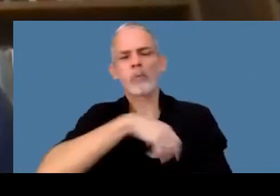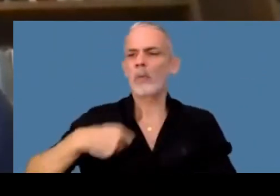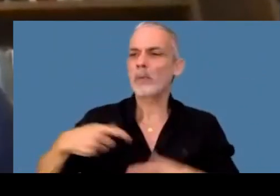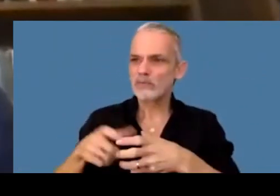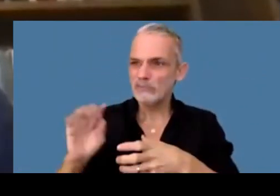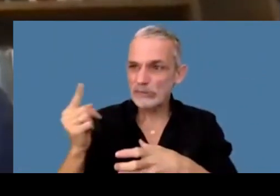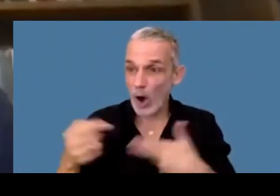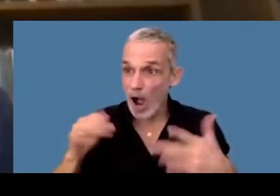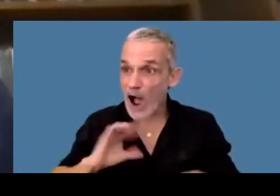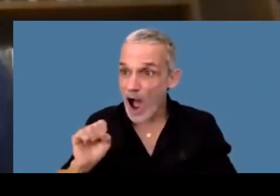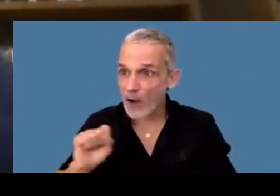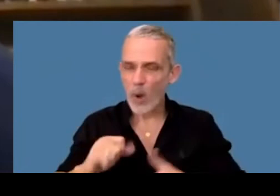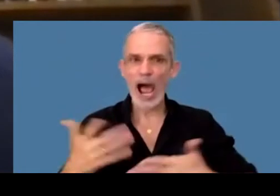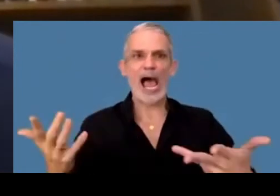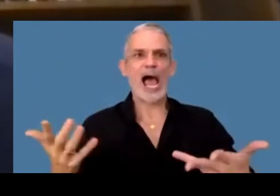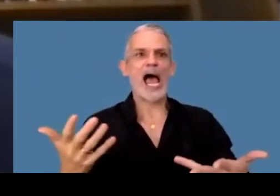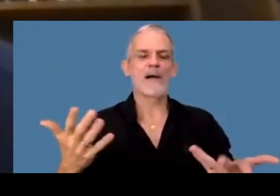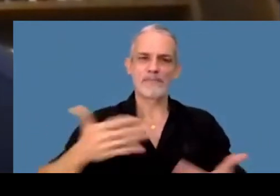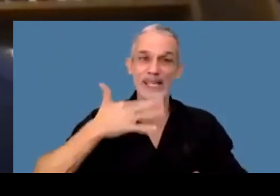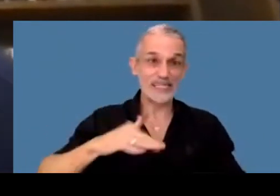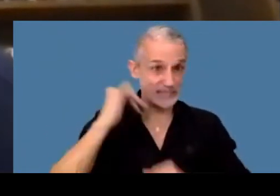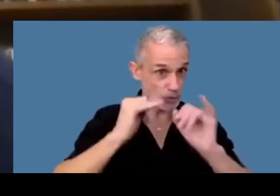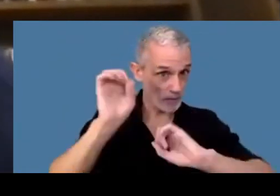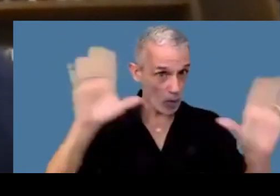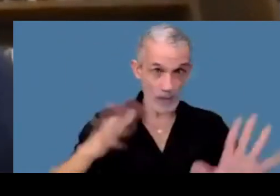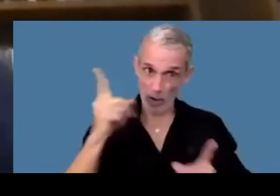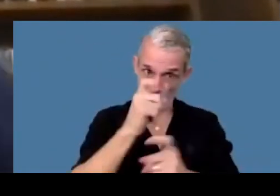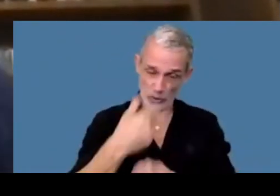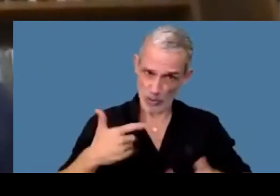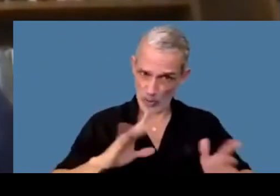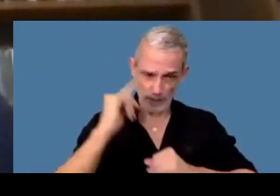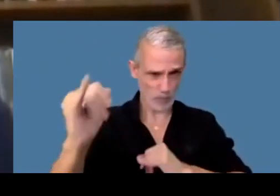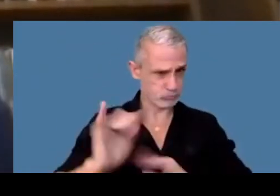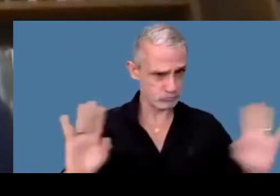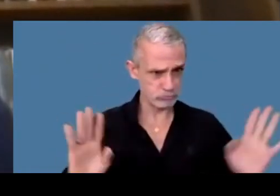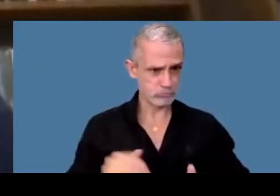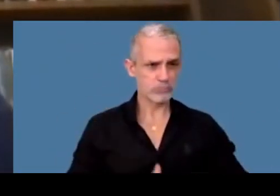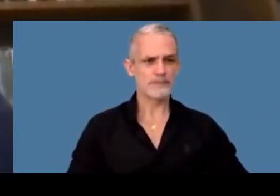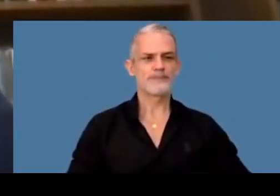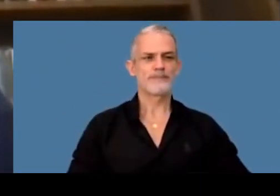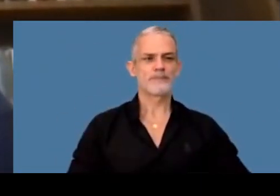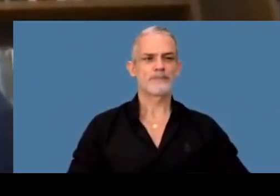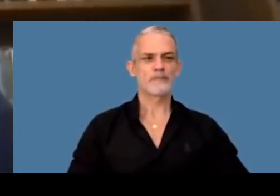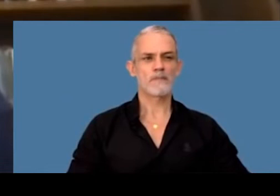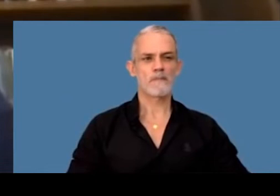Y a buenos entendedores, pocas palabras. Y si quieren que lo explique más claro, no tengo ningún problema en explicarlo más claro.